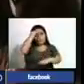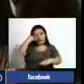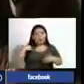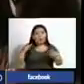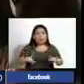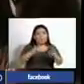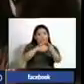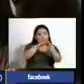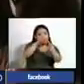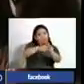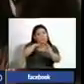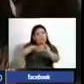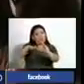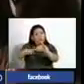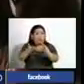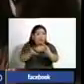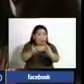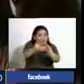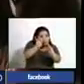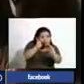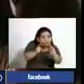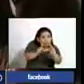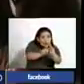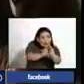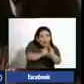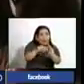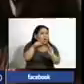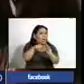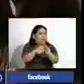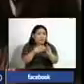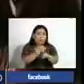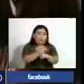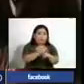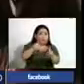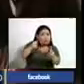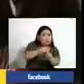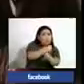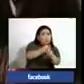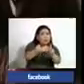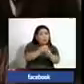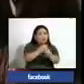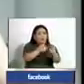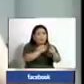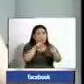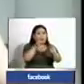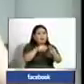encierro, asegurando que podría existir mayor violencia contra la mujer.